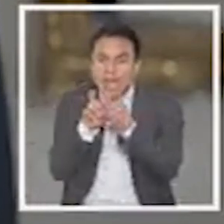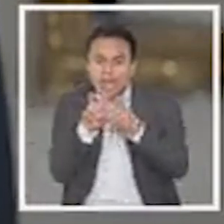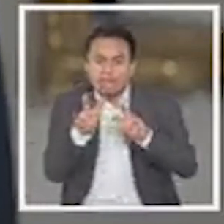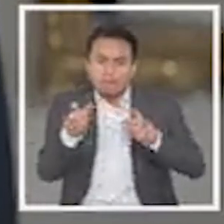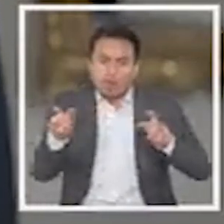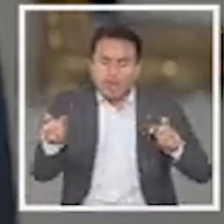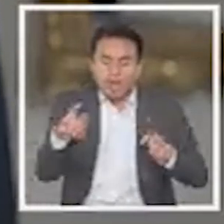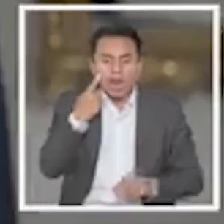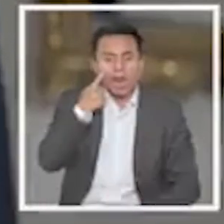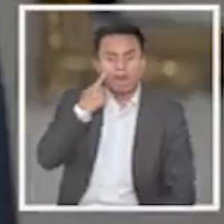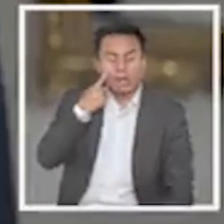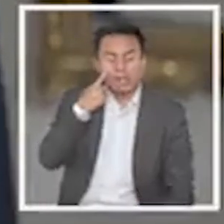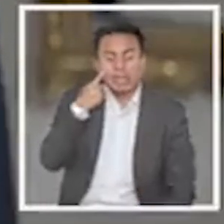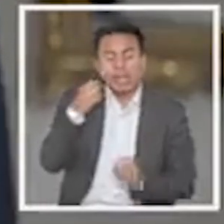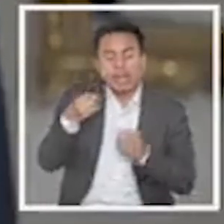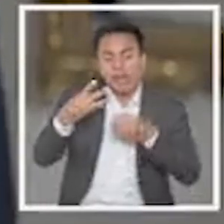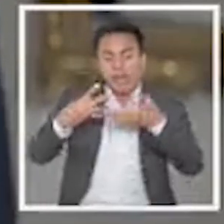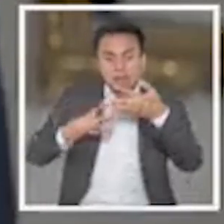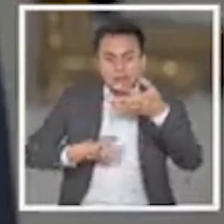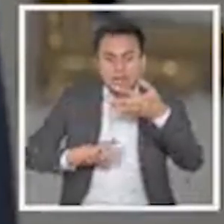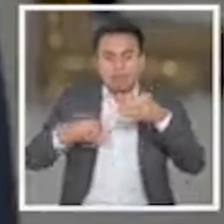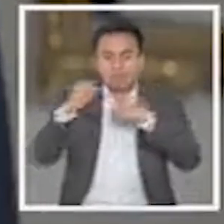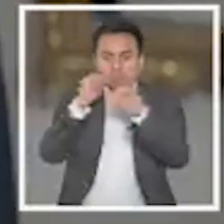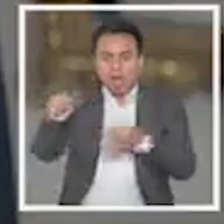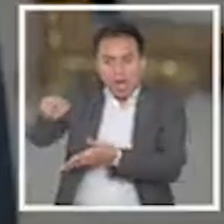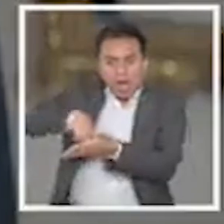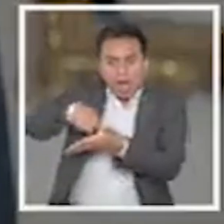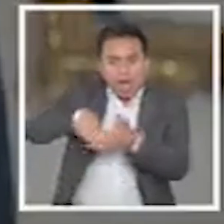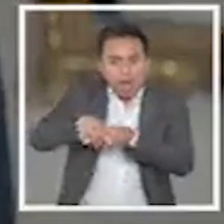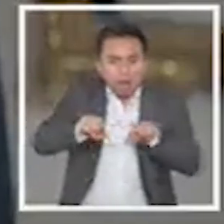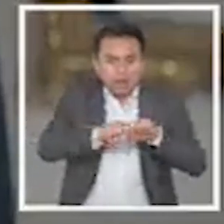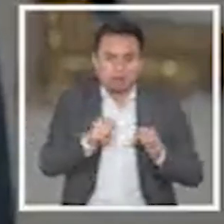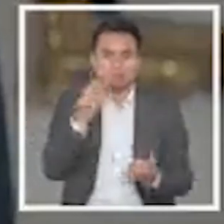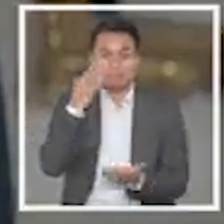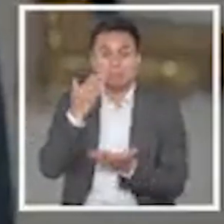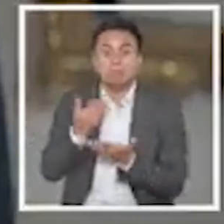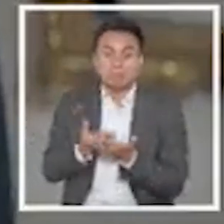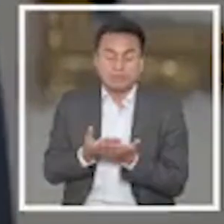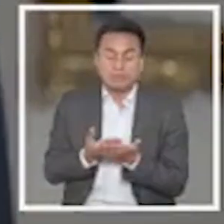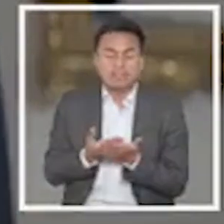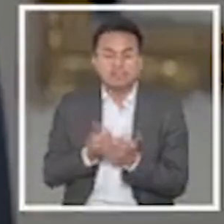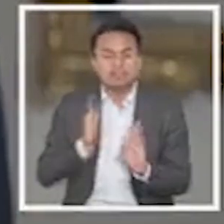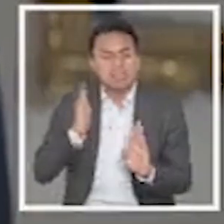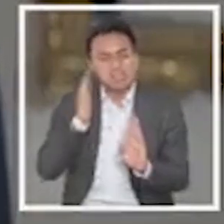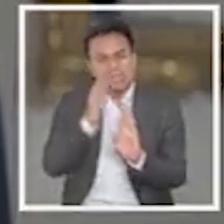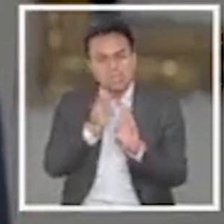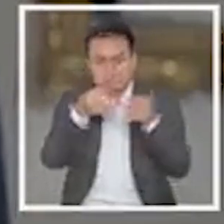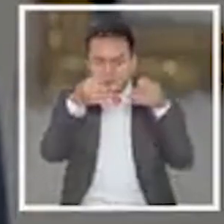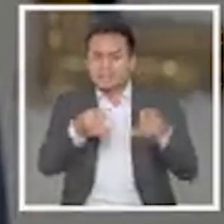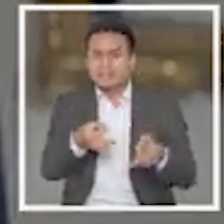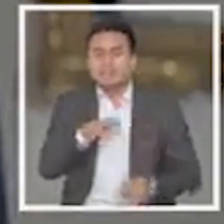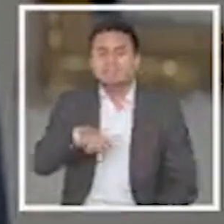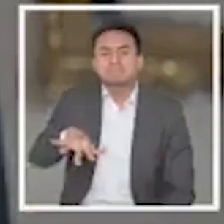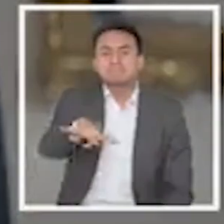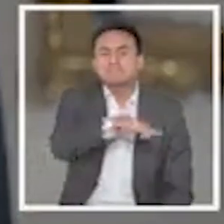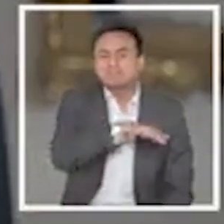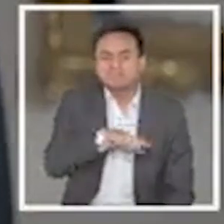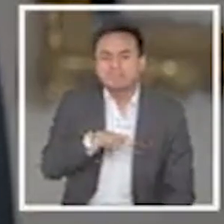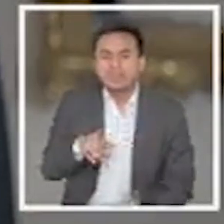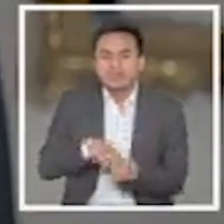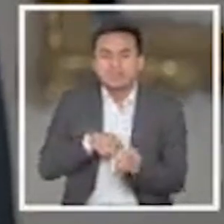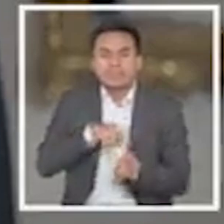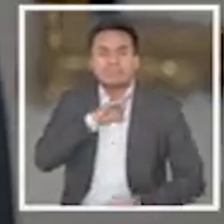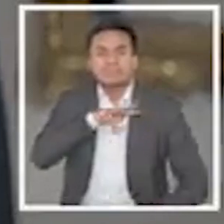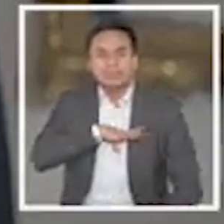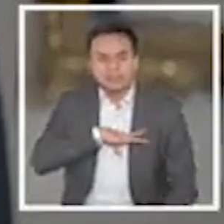explorar para ampliar este tipo de acuerdos que terminan beneficiando directamente a, en este caso,